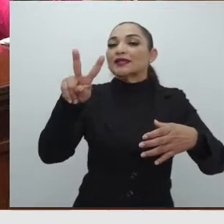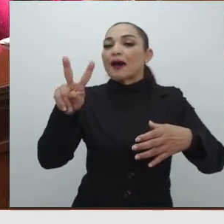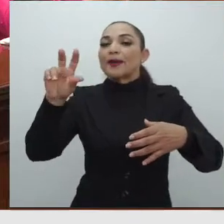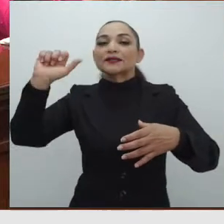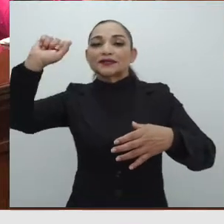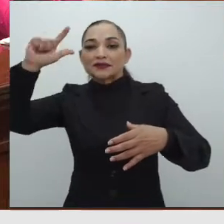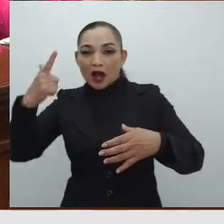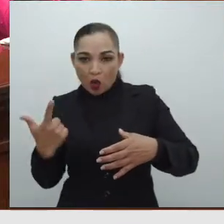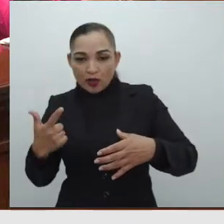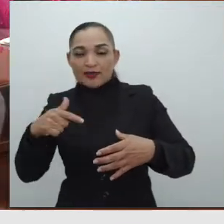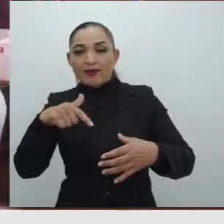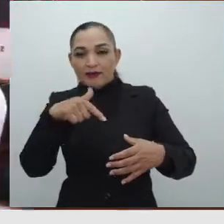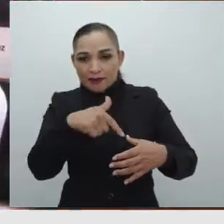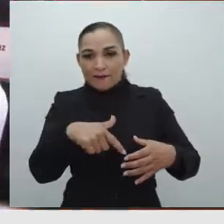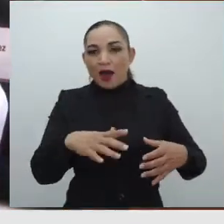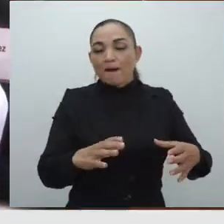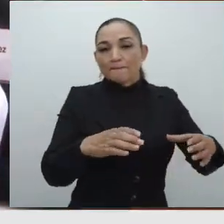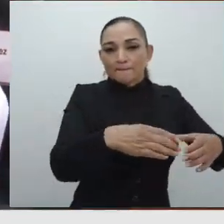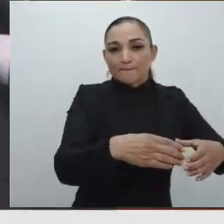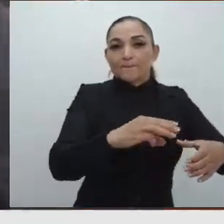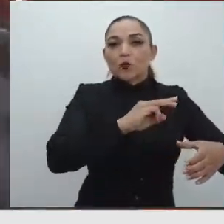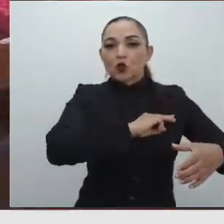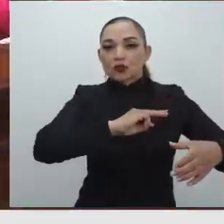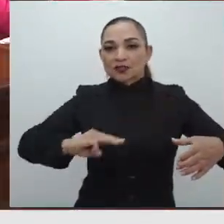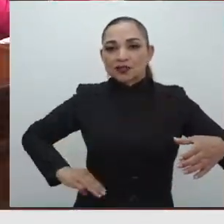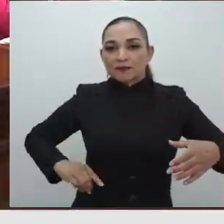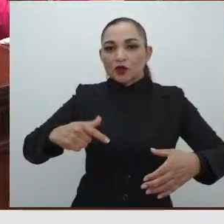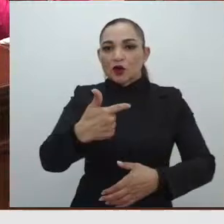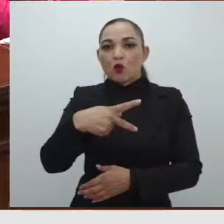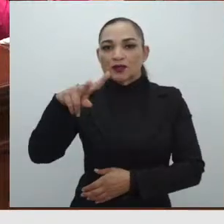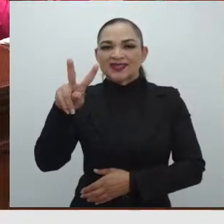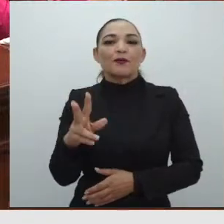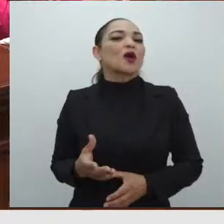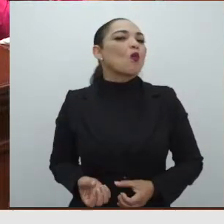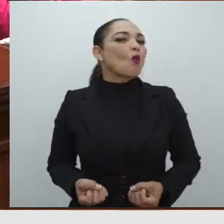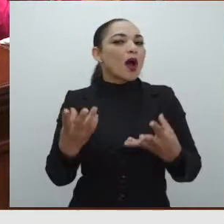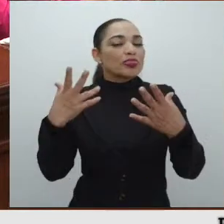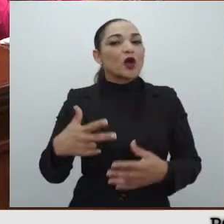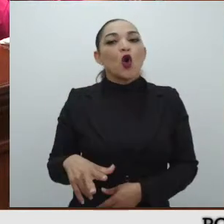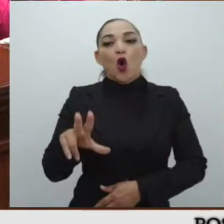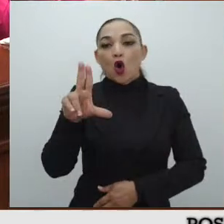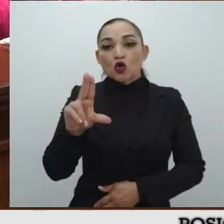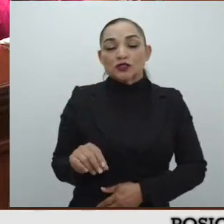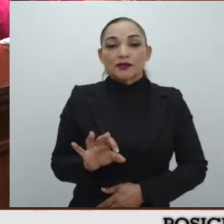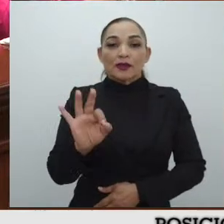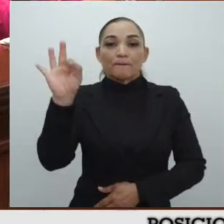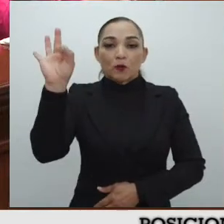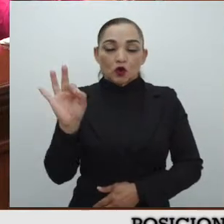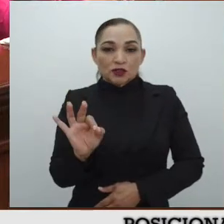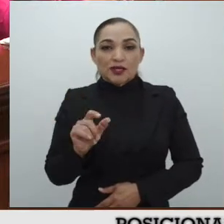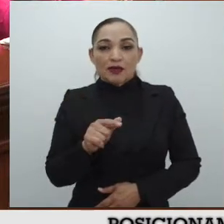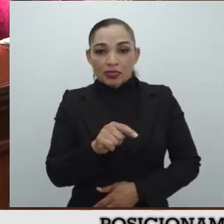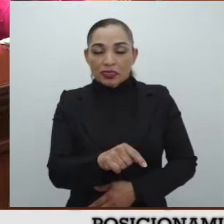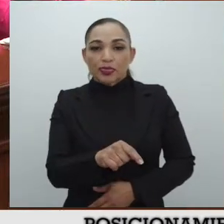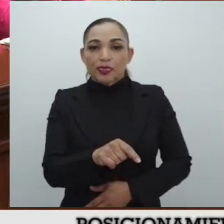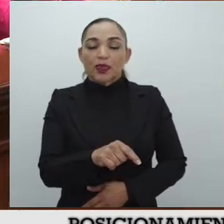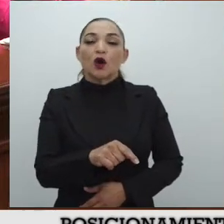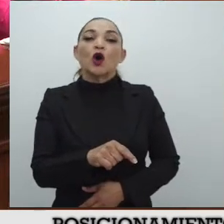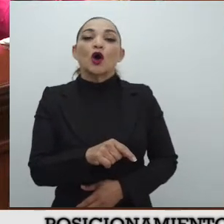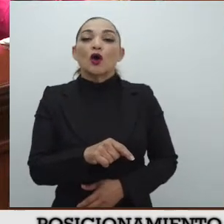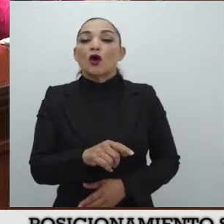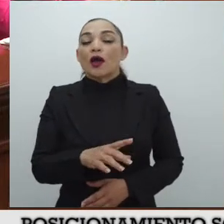el municipio de Guasave representa el 80% de toda la carga de trabajo de los municipios de la